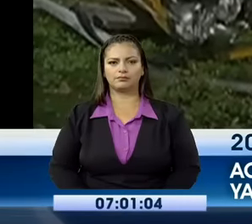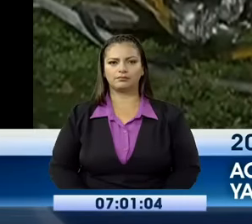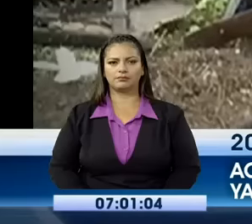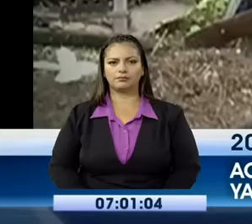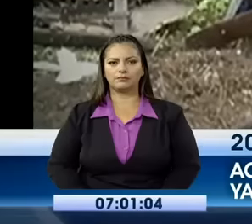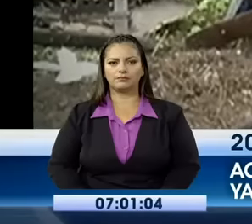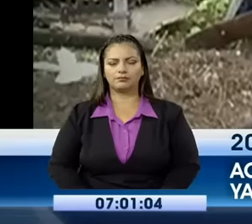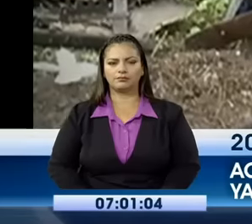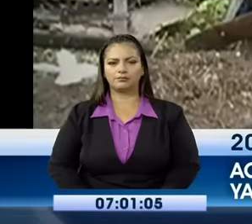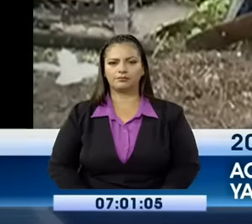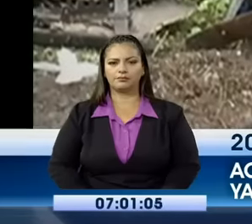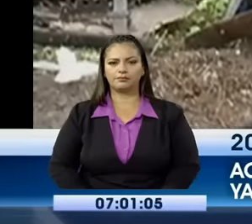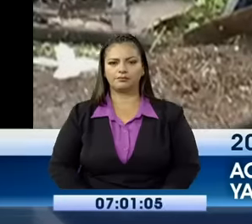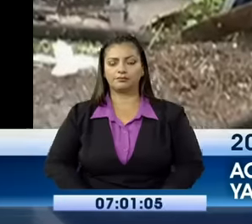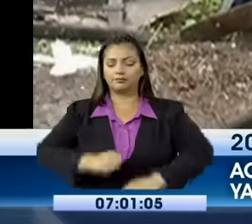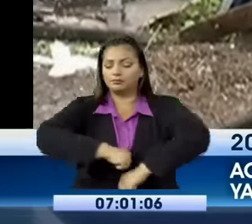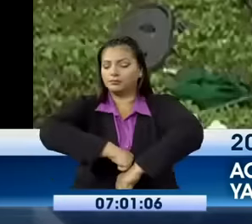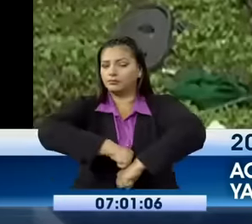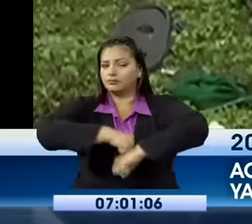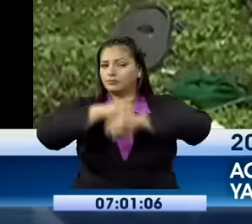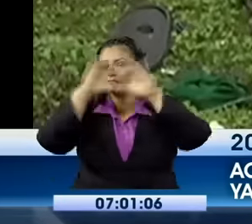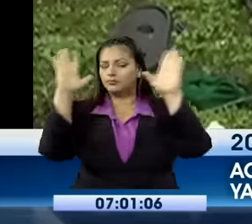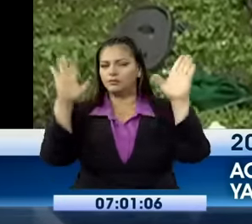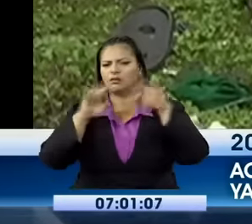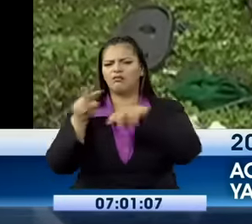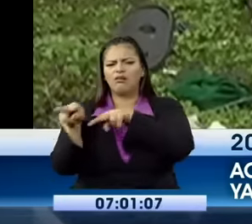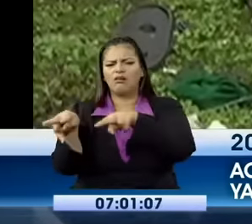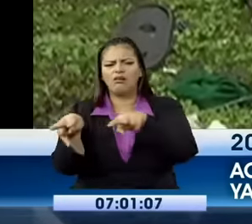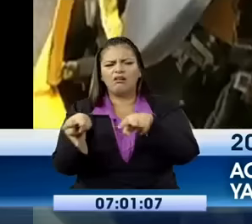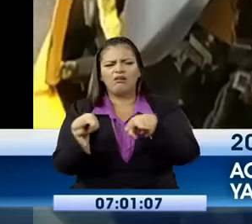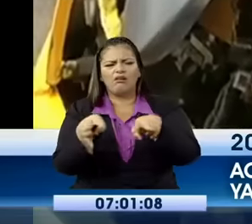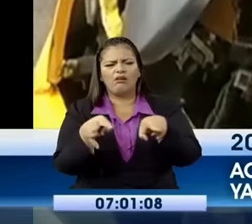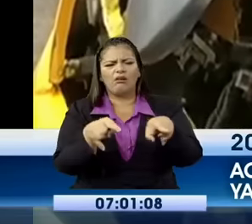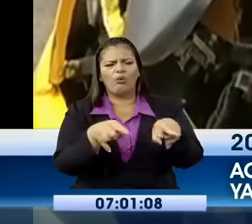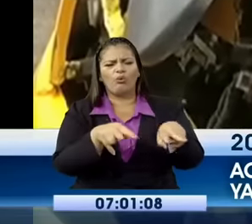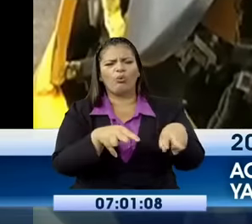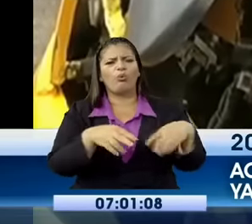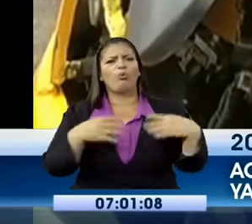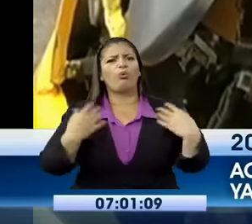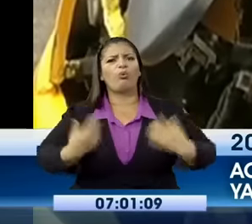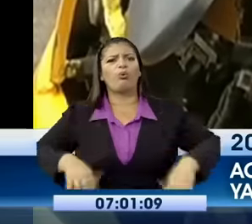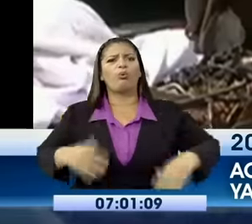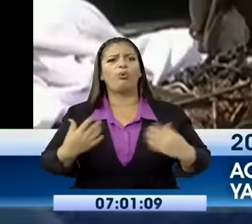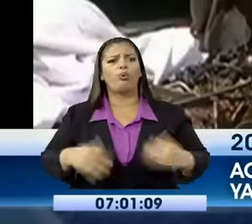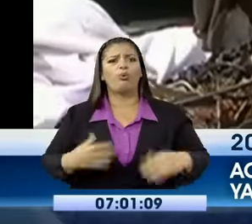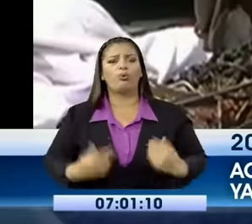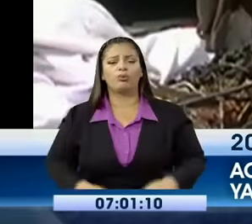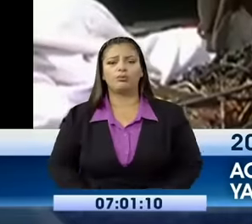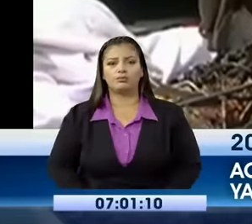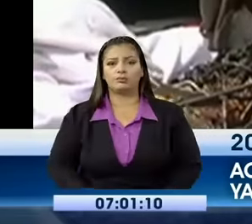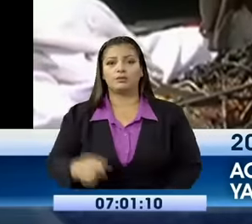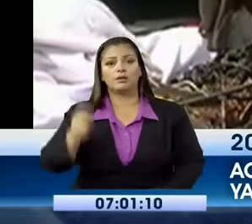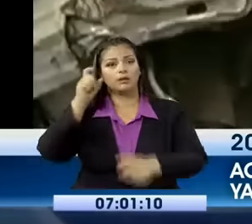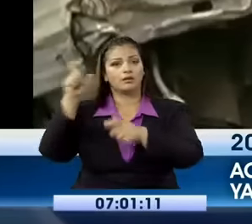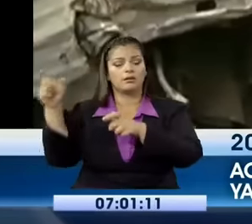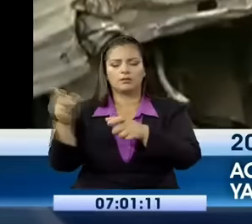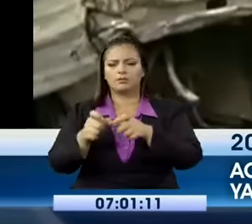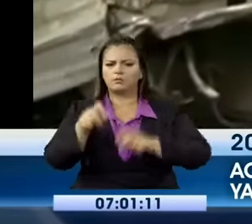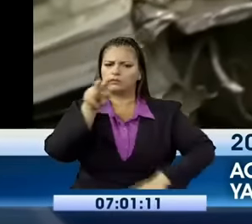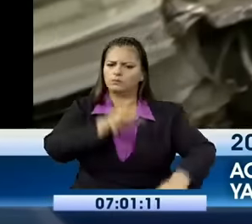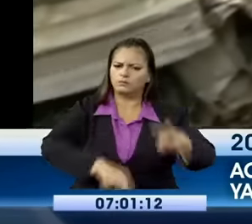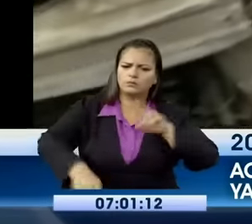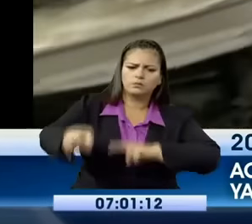humanos ya en horas de la mañana la luz del día dejaba en evidencia la magnitud del choque fiscalía el lugar para